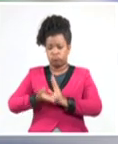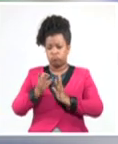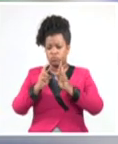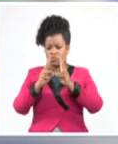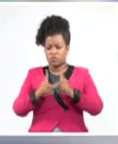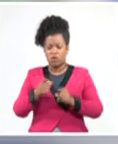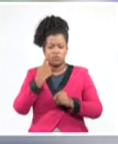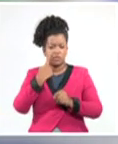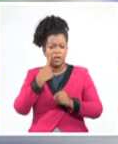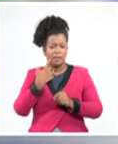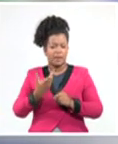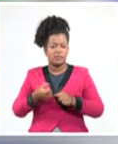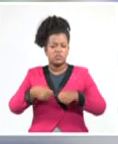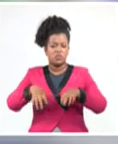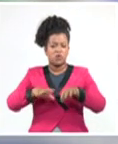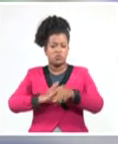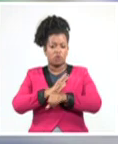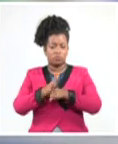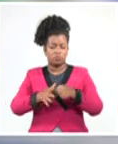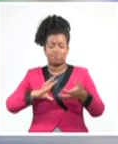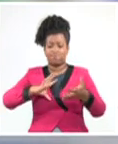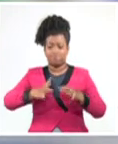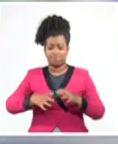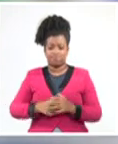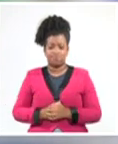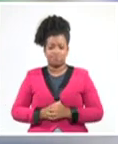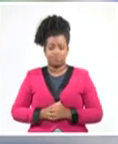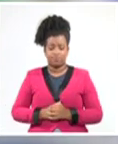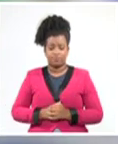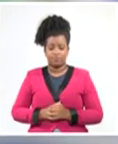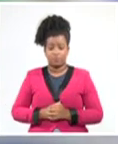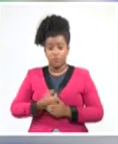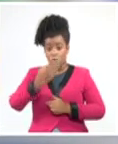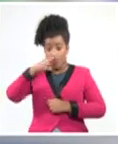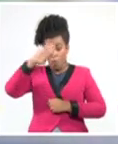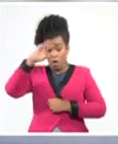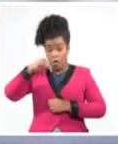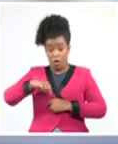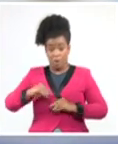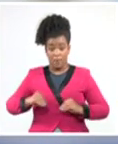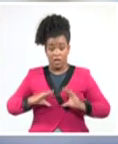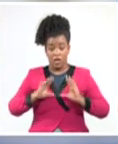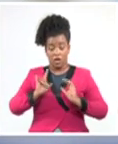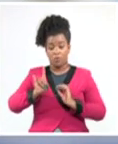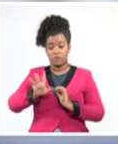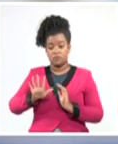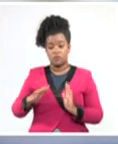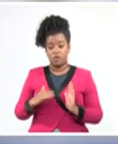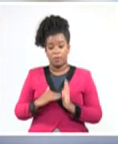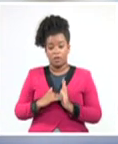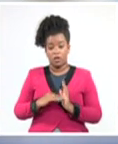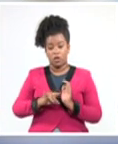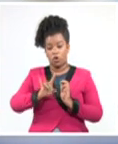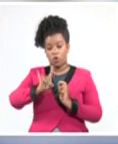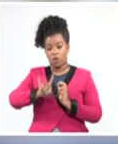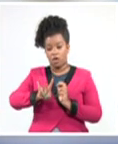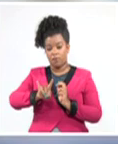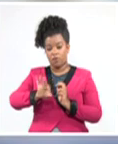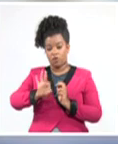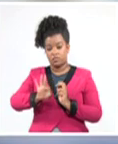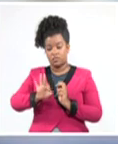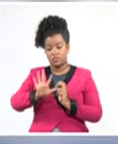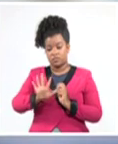un escenario epidemiológico complejo cuba amaneció hoy con 95 mil 985